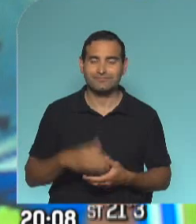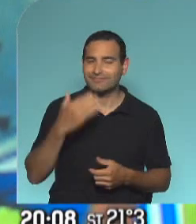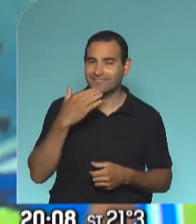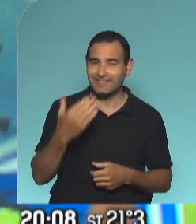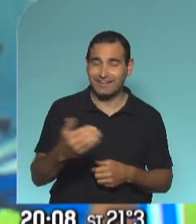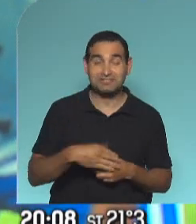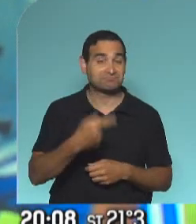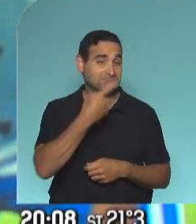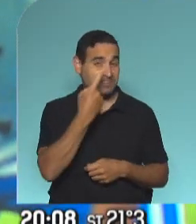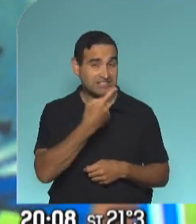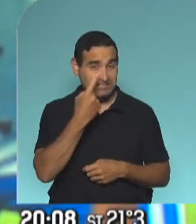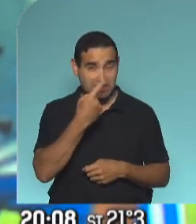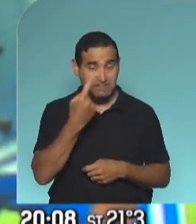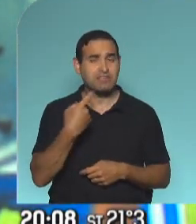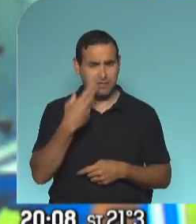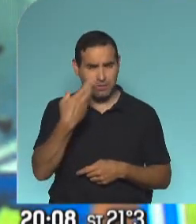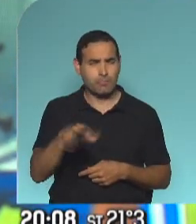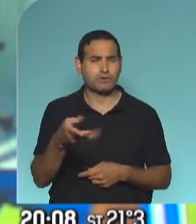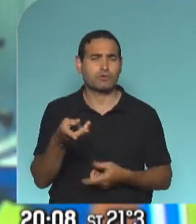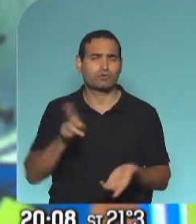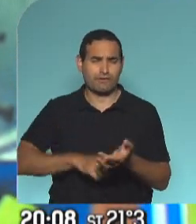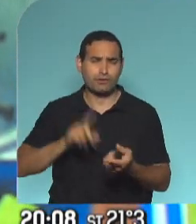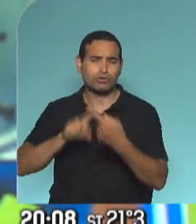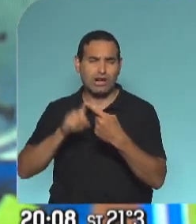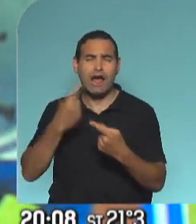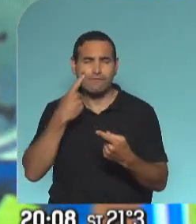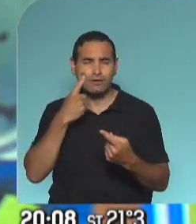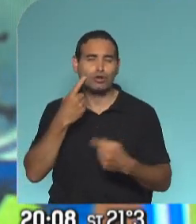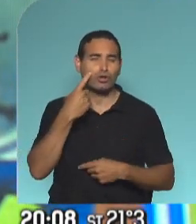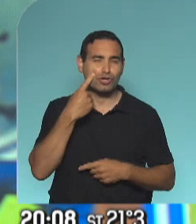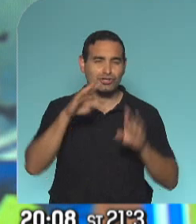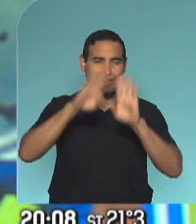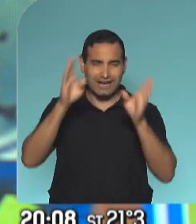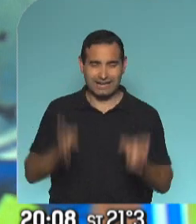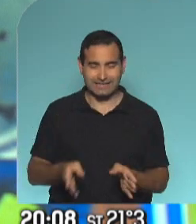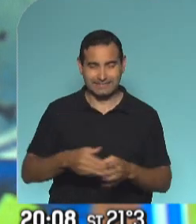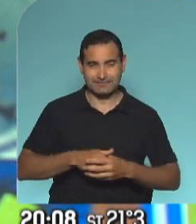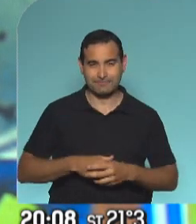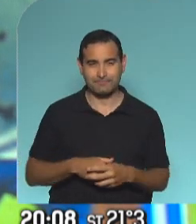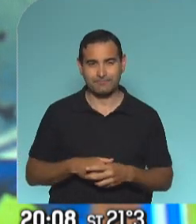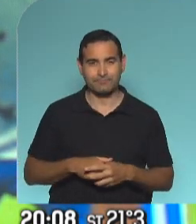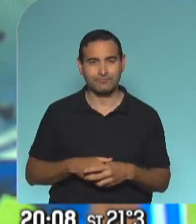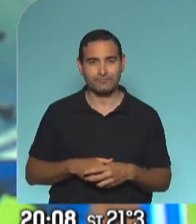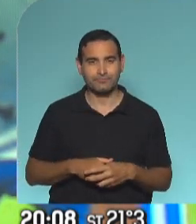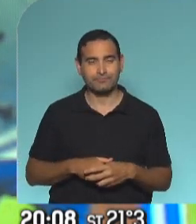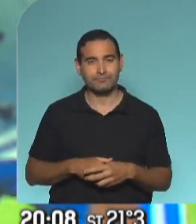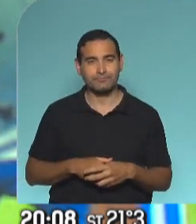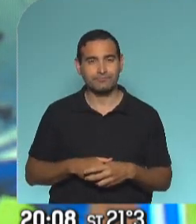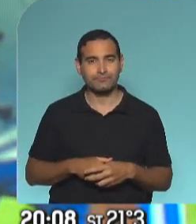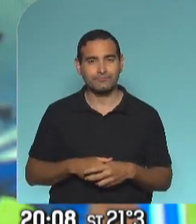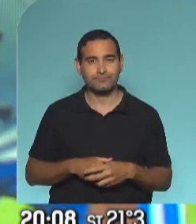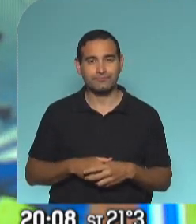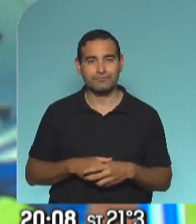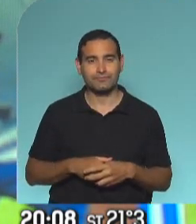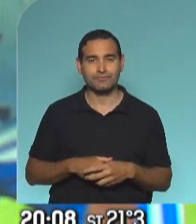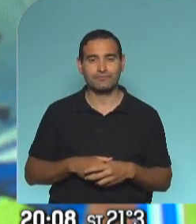Gracias, Dani. Va a ser interesante volver para seguir conociendo un poco más los rincones de ese lugar que fue tan importante para Maradona, ¿no? A ver, en estas horas